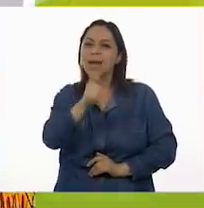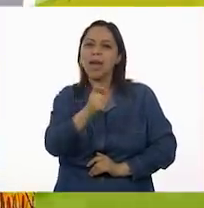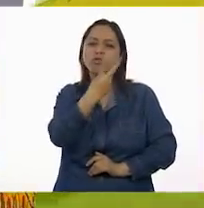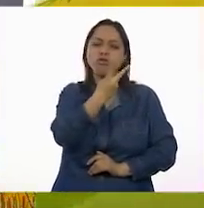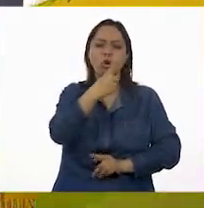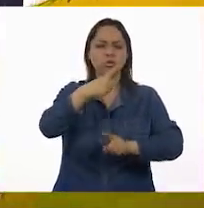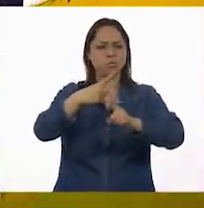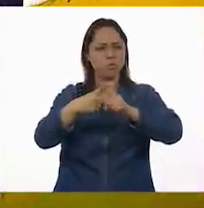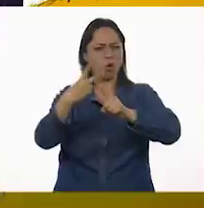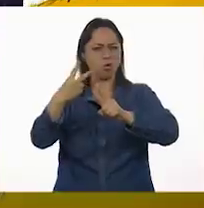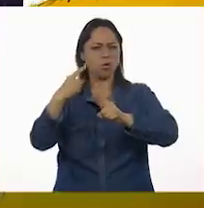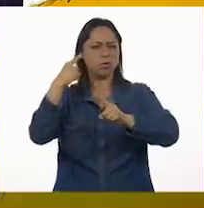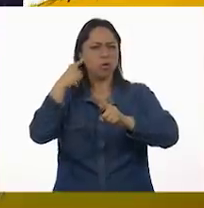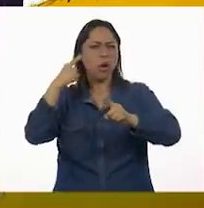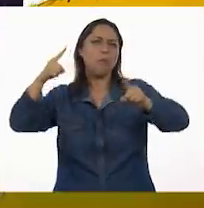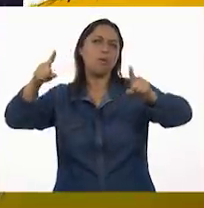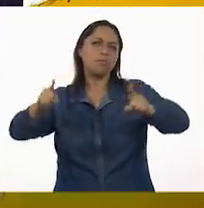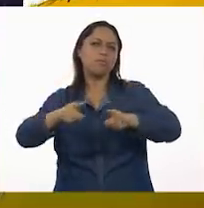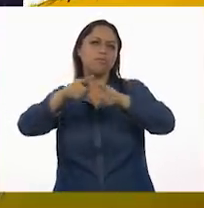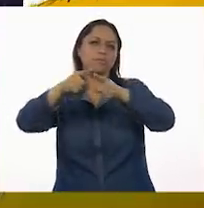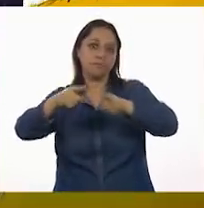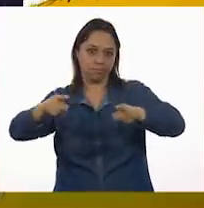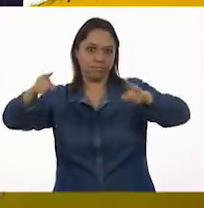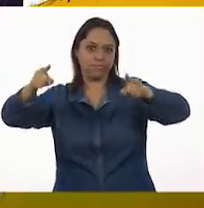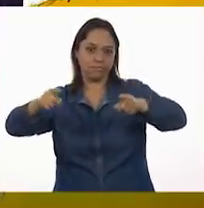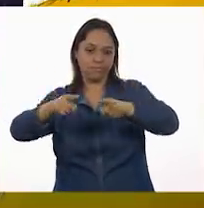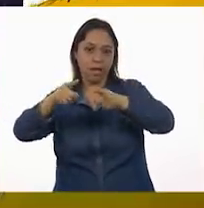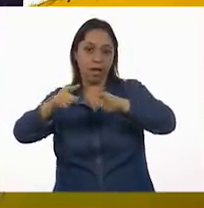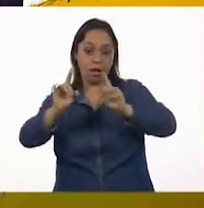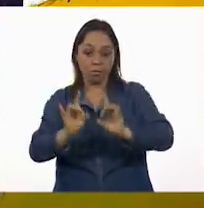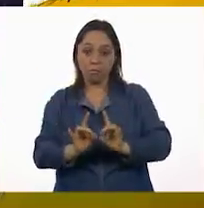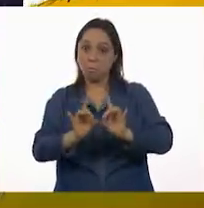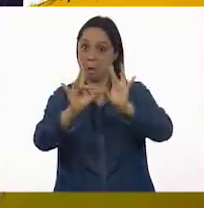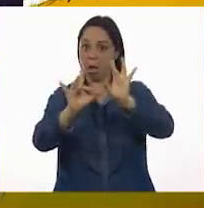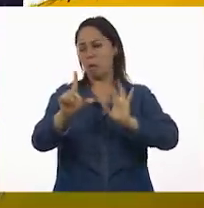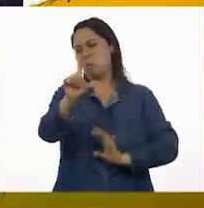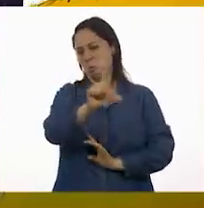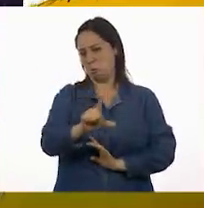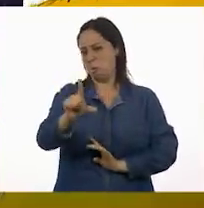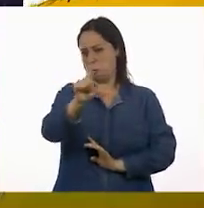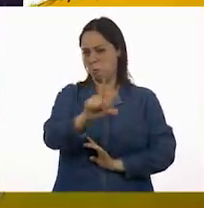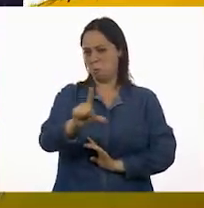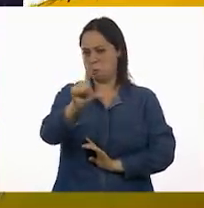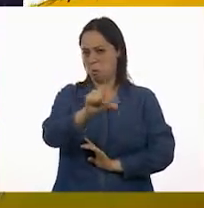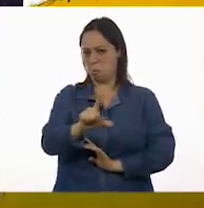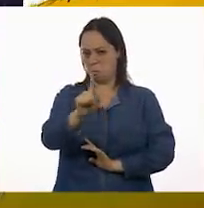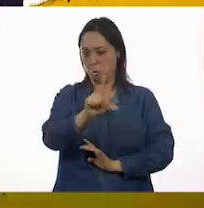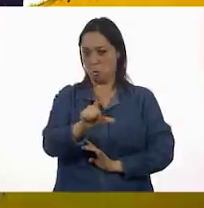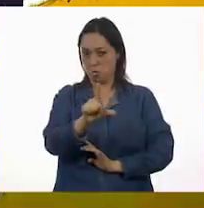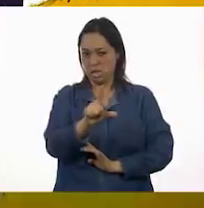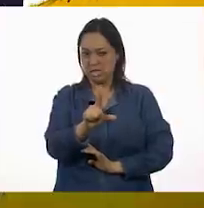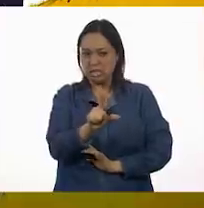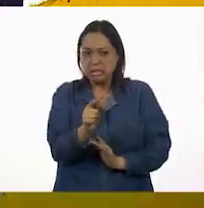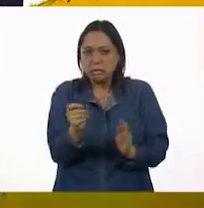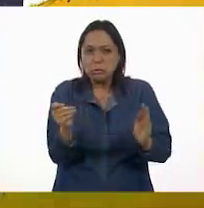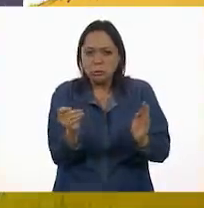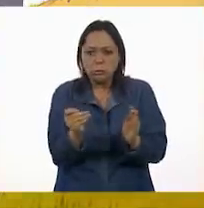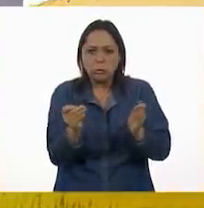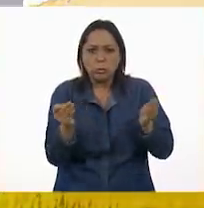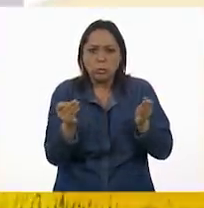dos. De pronto, un lunes, de un frío que hace